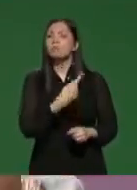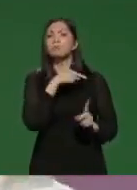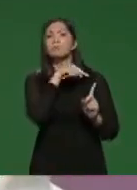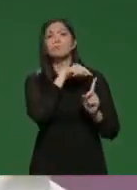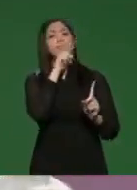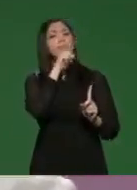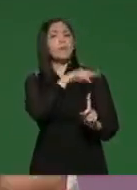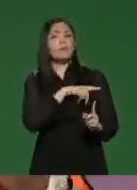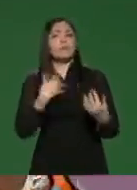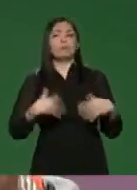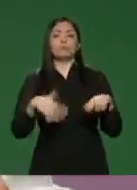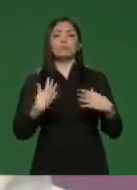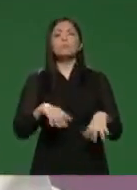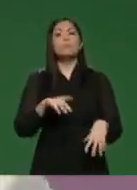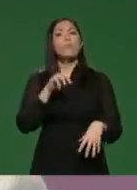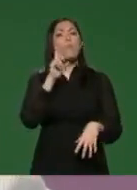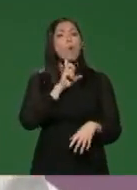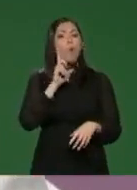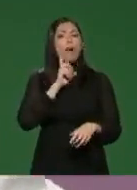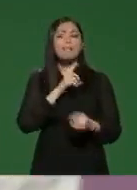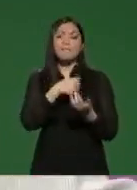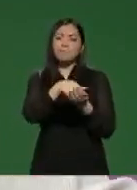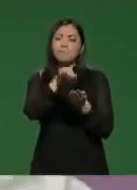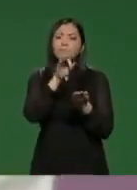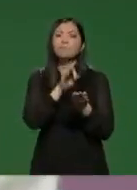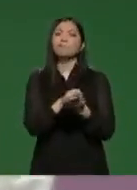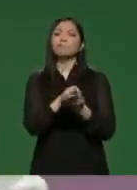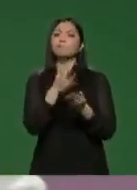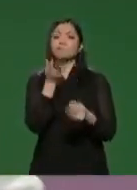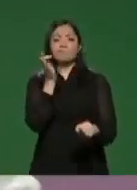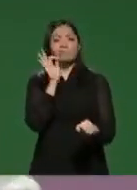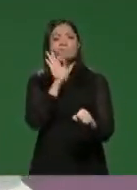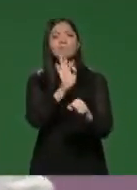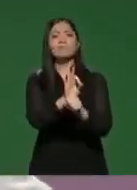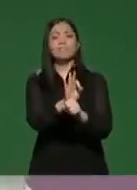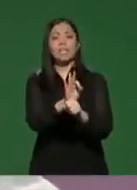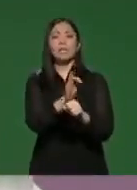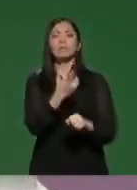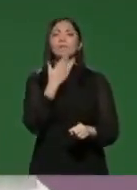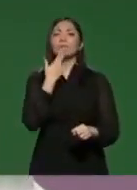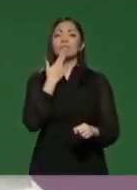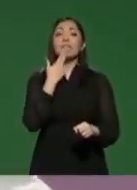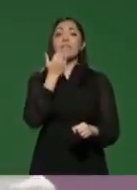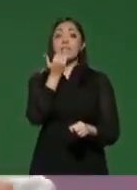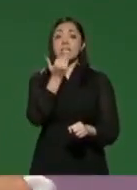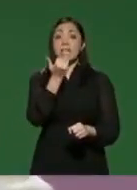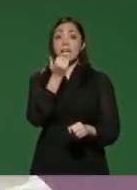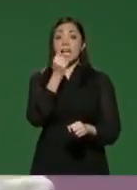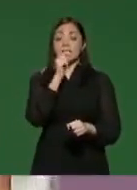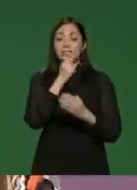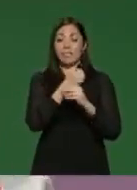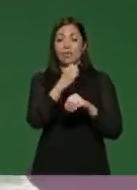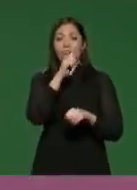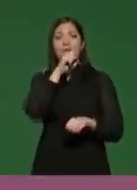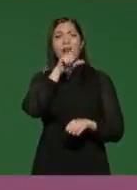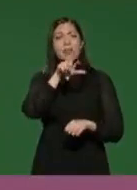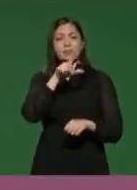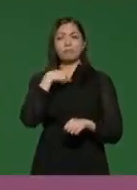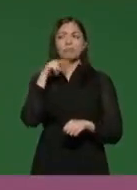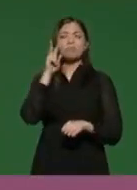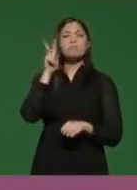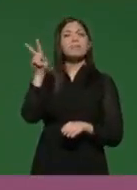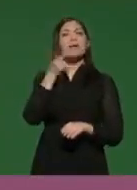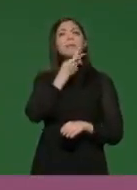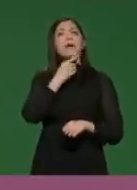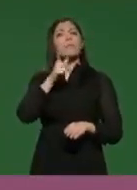mujer valiente que quiere bien a nuestra ciudad y porque amo a Jalisco, veo en Pablo Lemus un hombre que representa los buenos